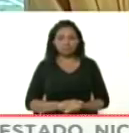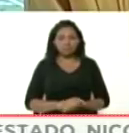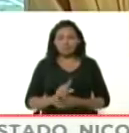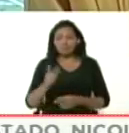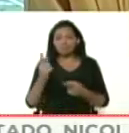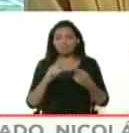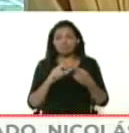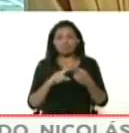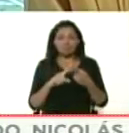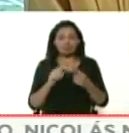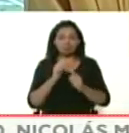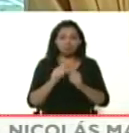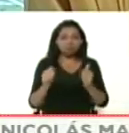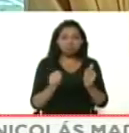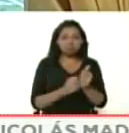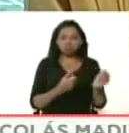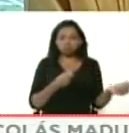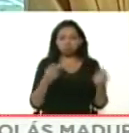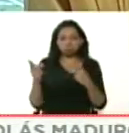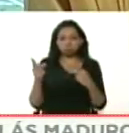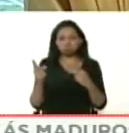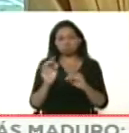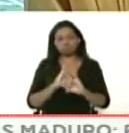Primero, con la sustitución de importaciones,